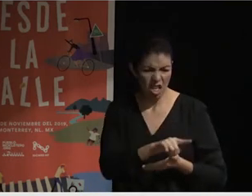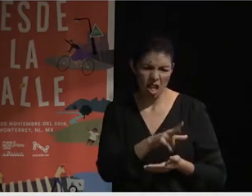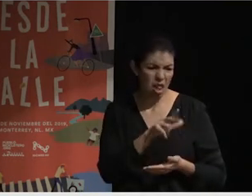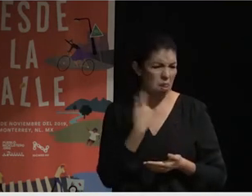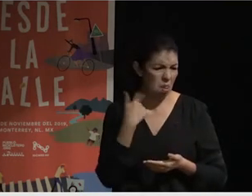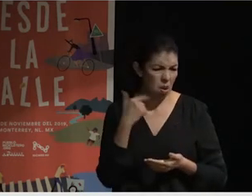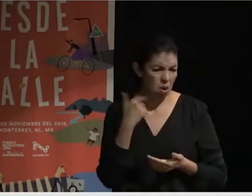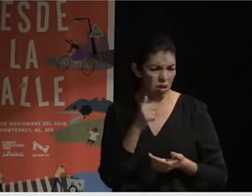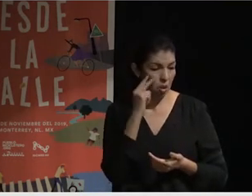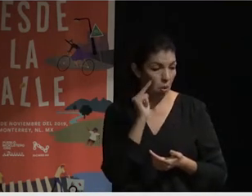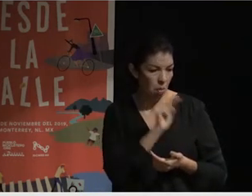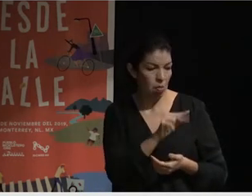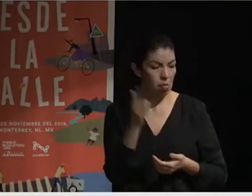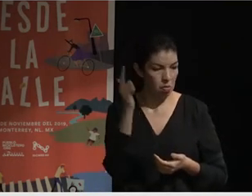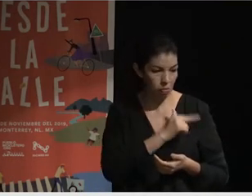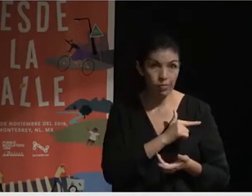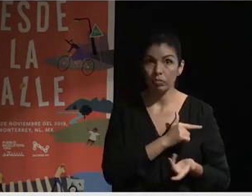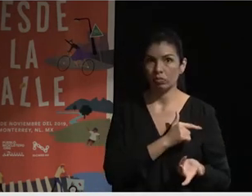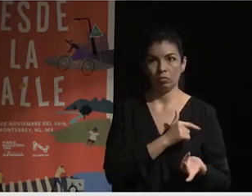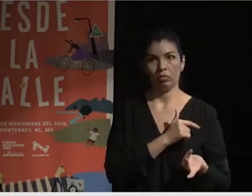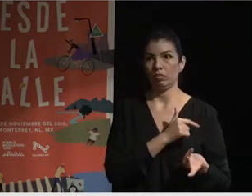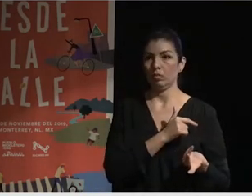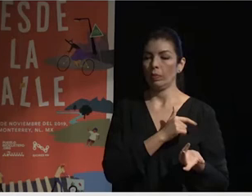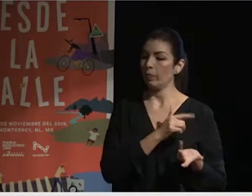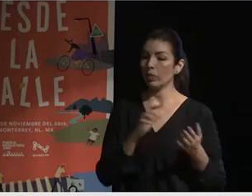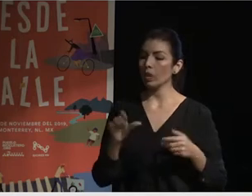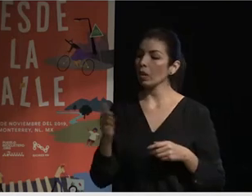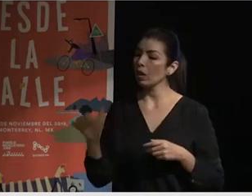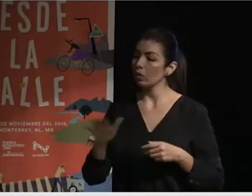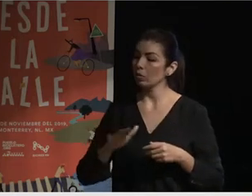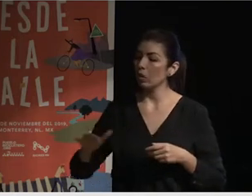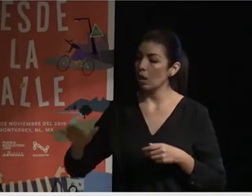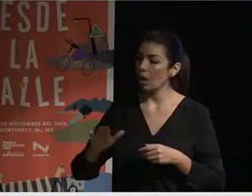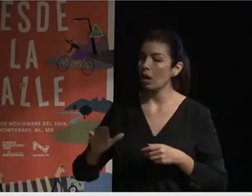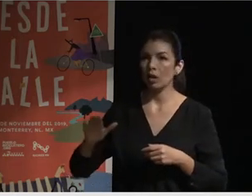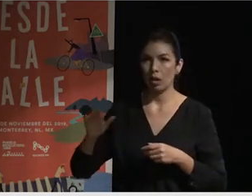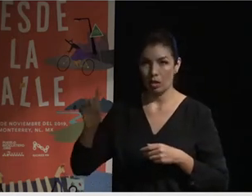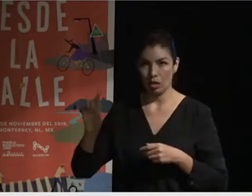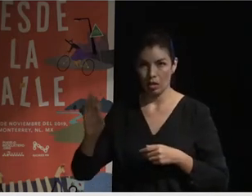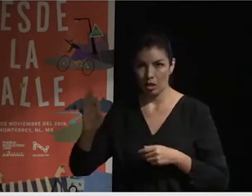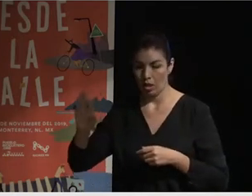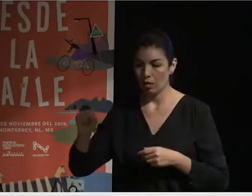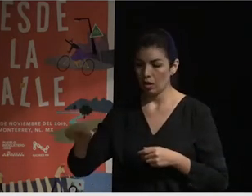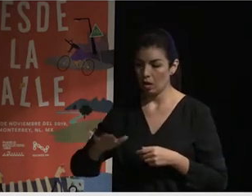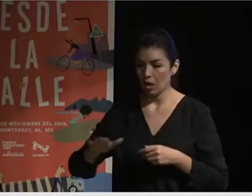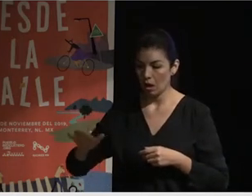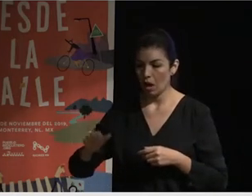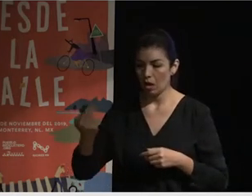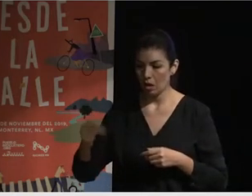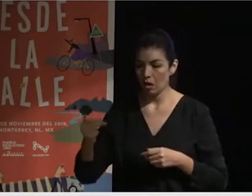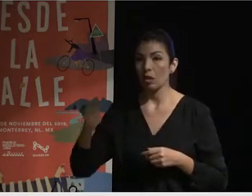parte importante de los comerciantes, por ejemplo, en Coyoacán, también que es un caso muy emblemático, es un poco ahí el protestar jugando y